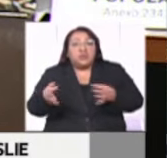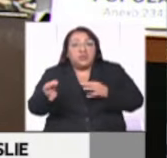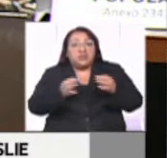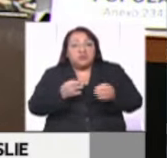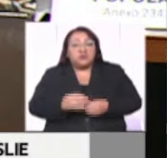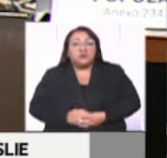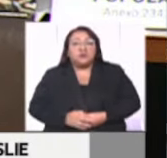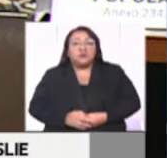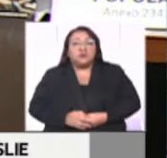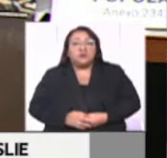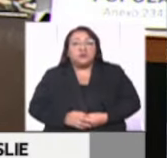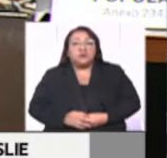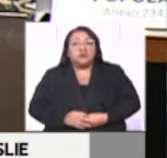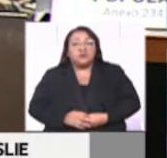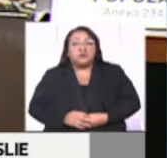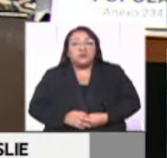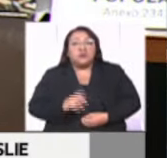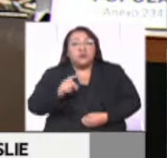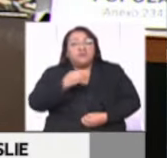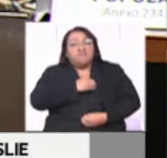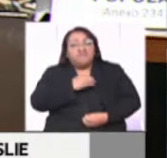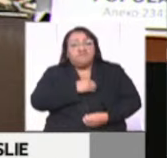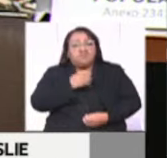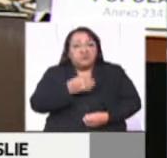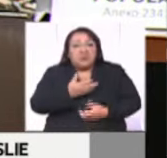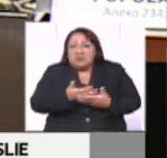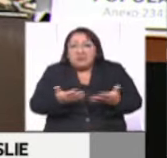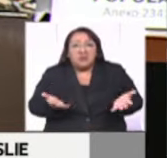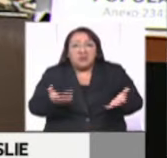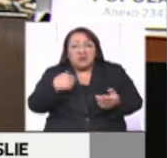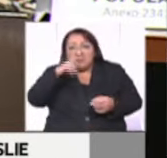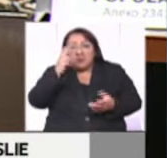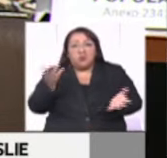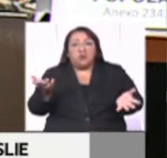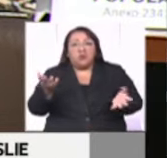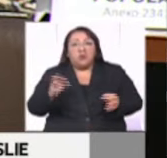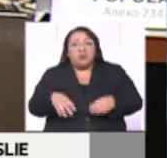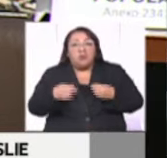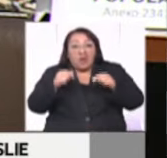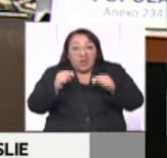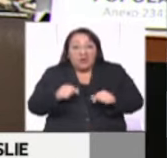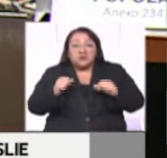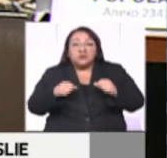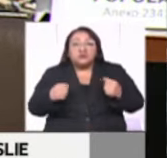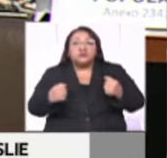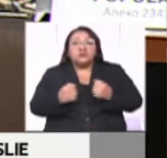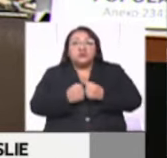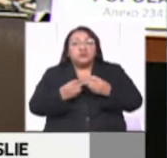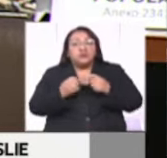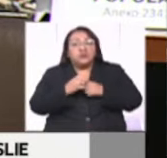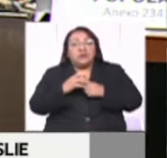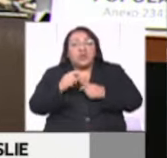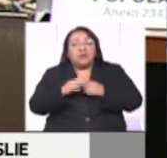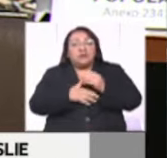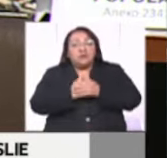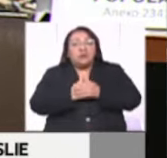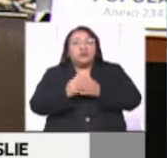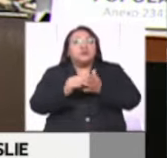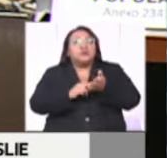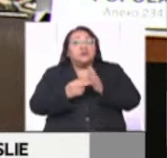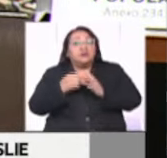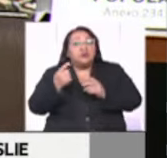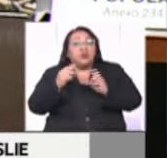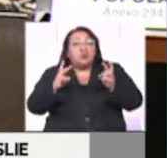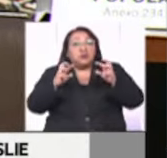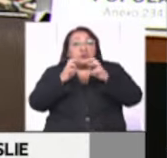expresar un arrepentimiento, un mea culpa en favor del país, porque acá se está afectando gravemente los intereses no solo